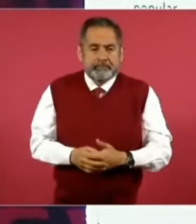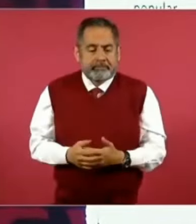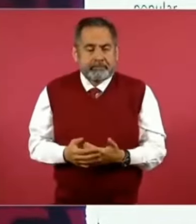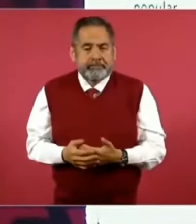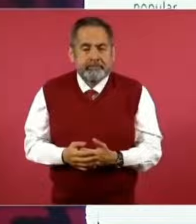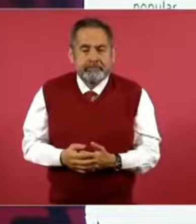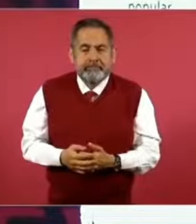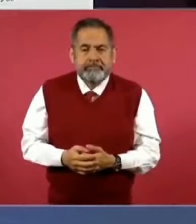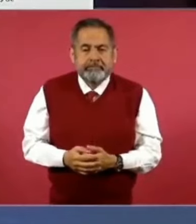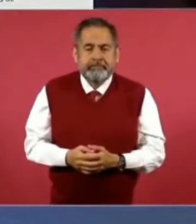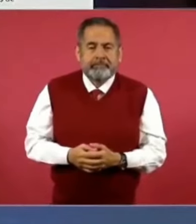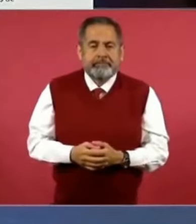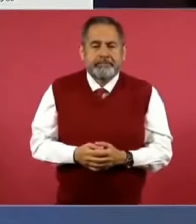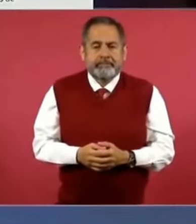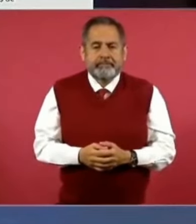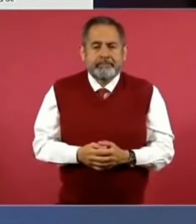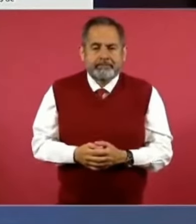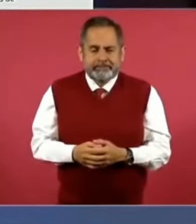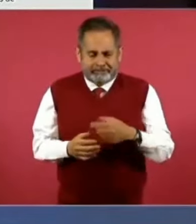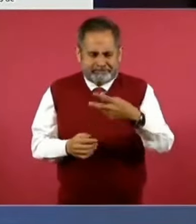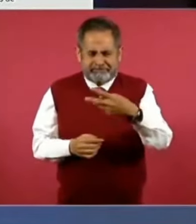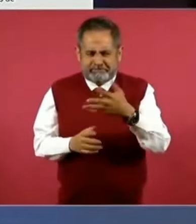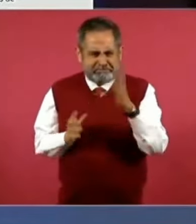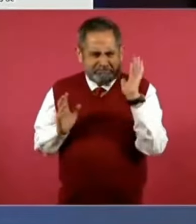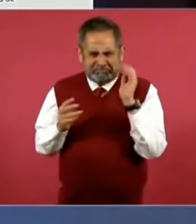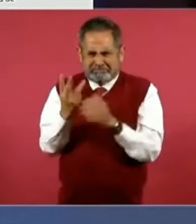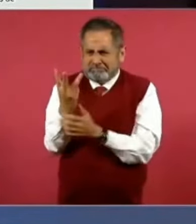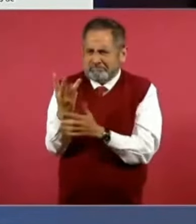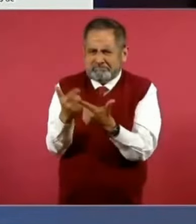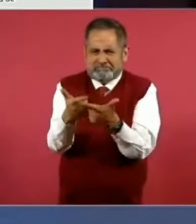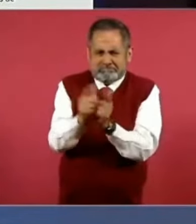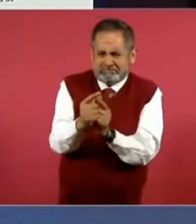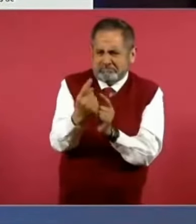Constitución son tres partidos no